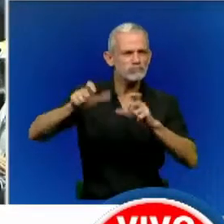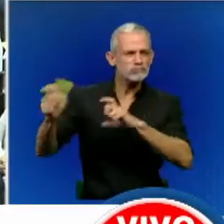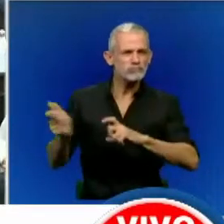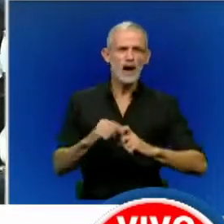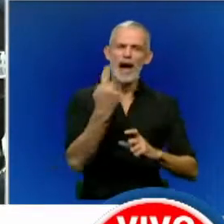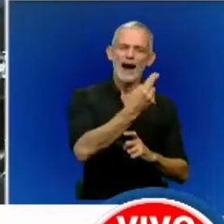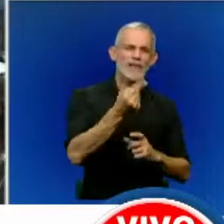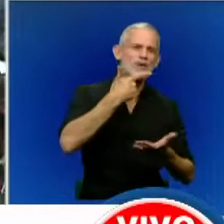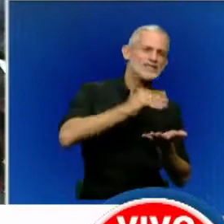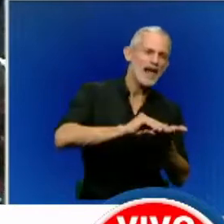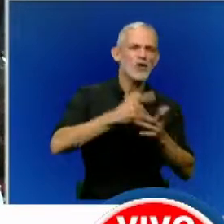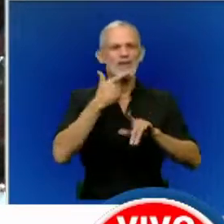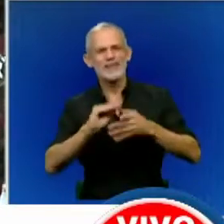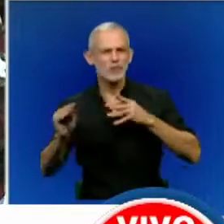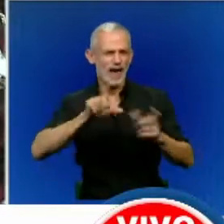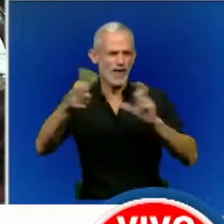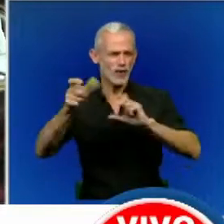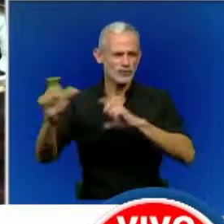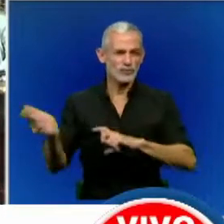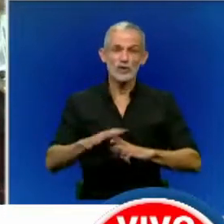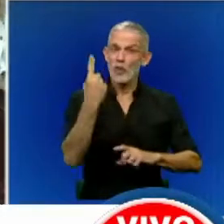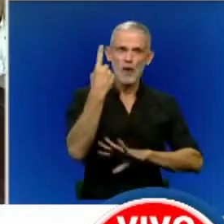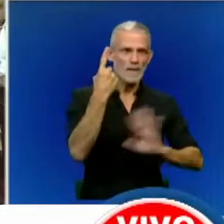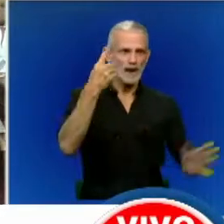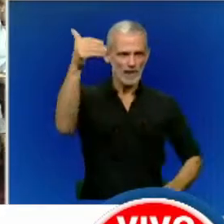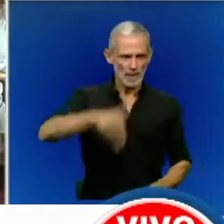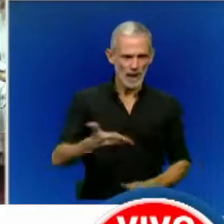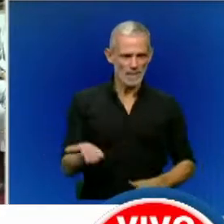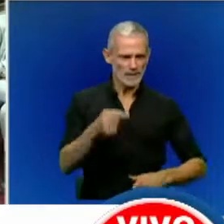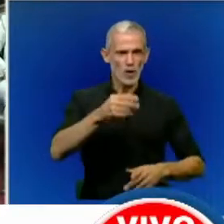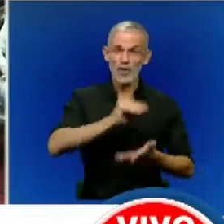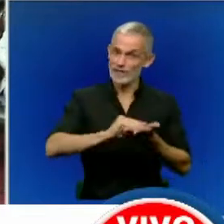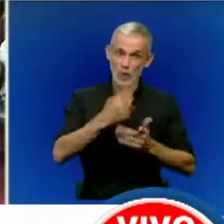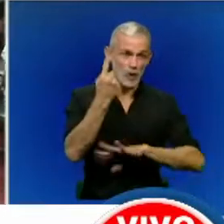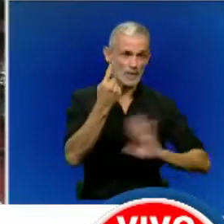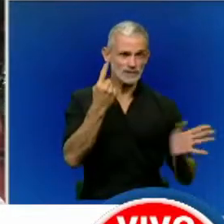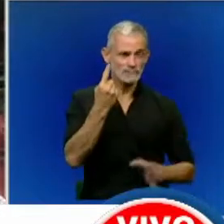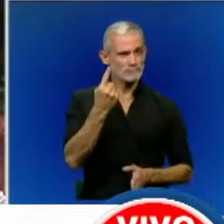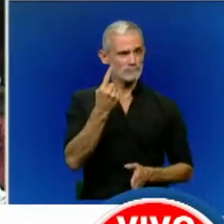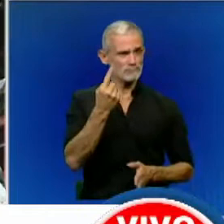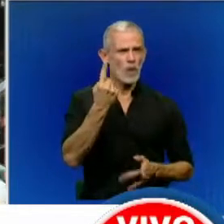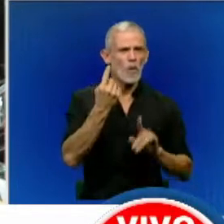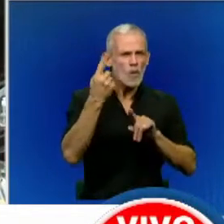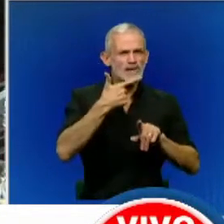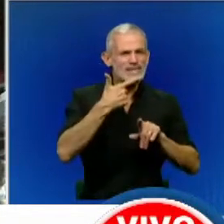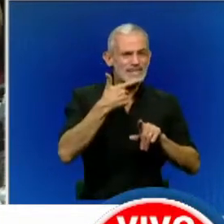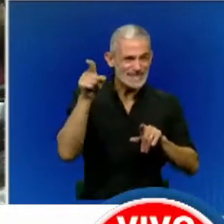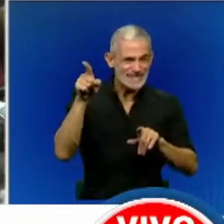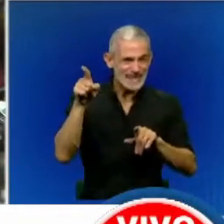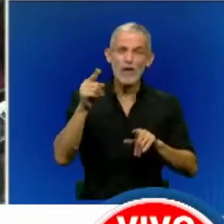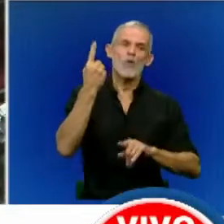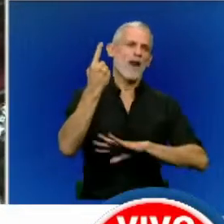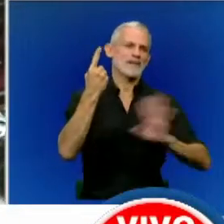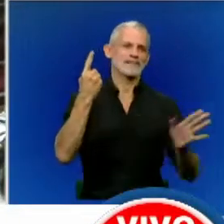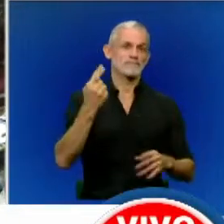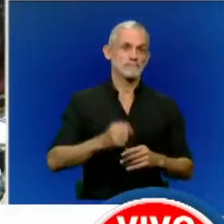cada una de las cámaras, cuestión que ha cumplido en solo una oportunidad respecto de esta Cámara y en una sola oportunidad respecto del